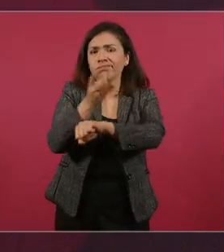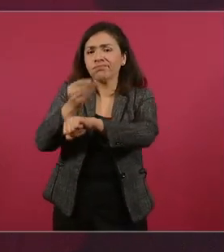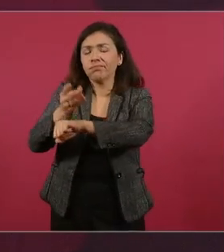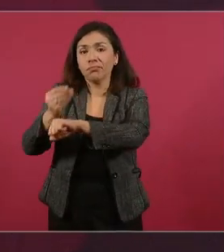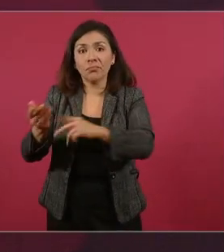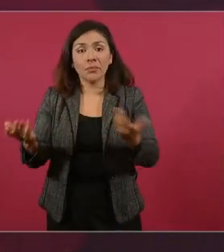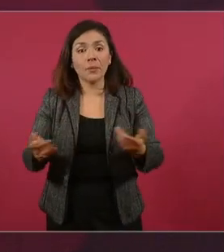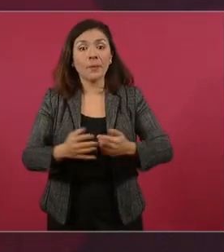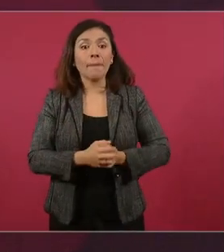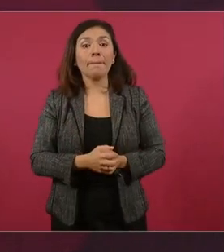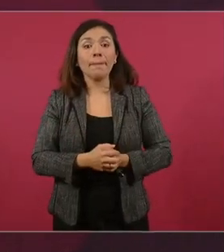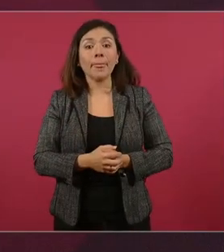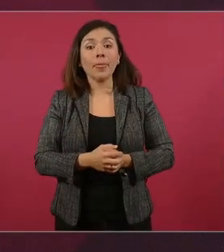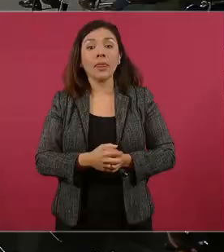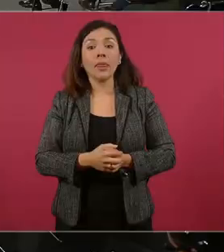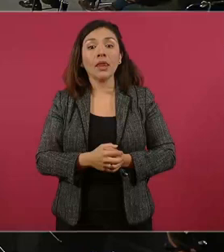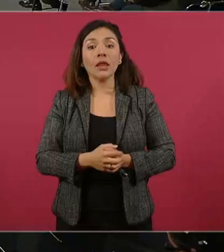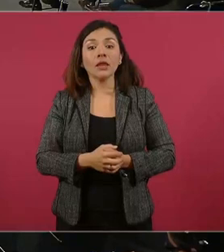Y todo